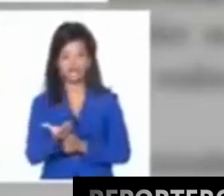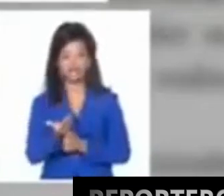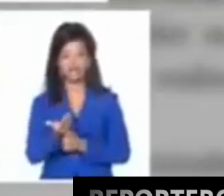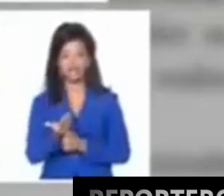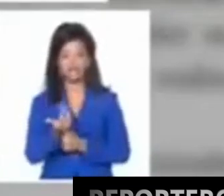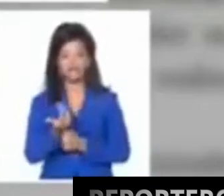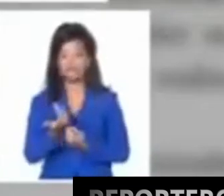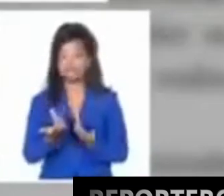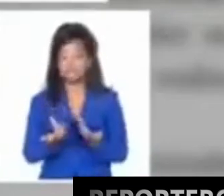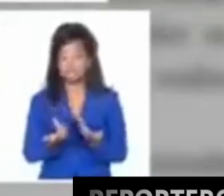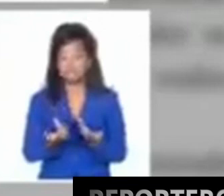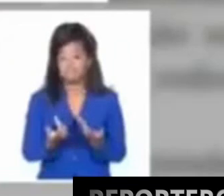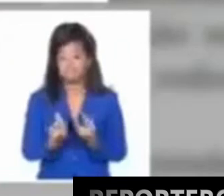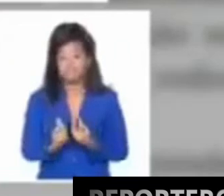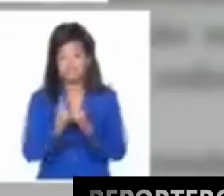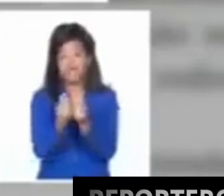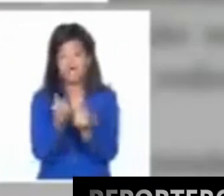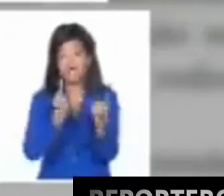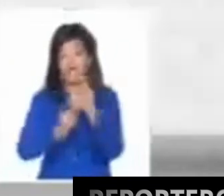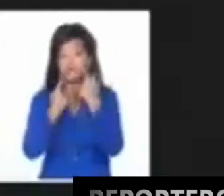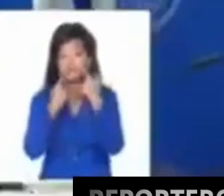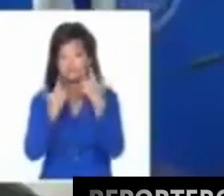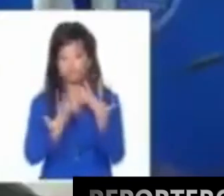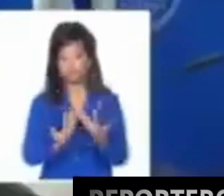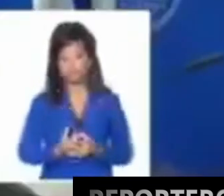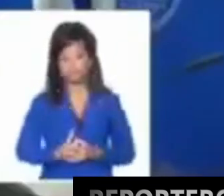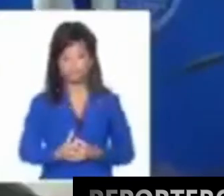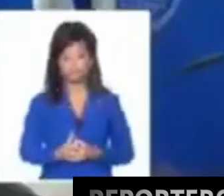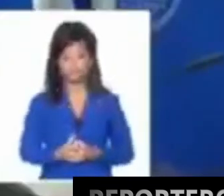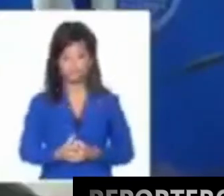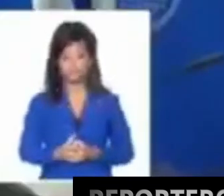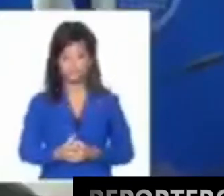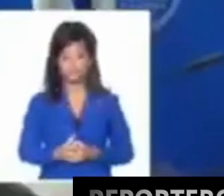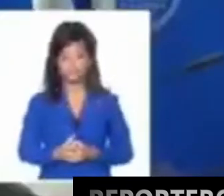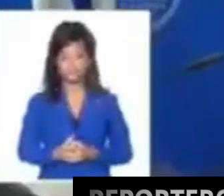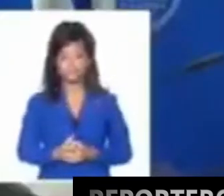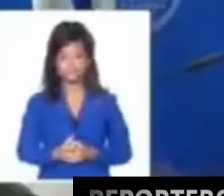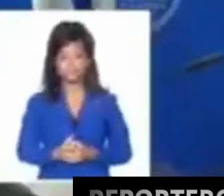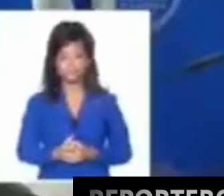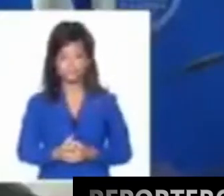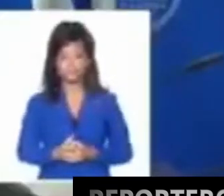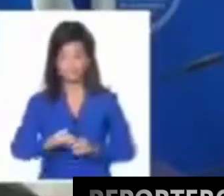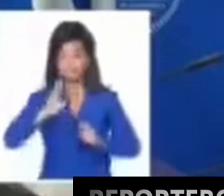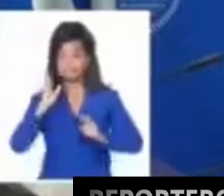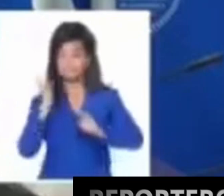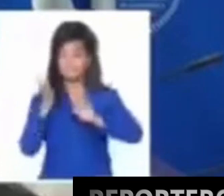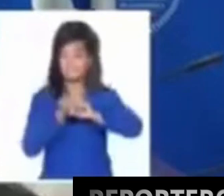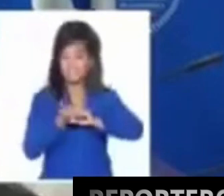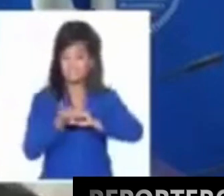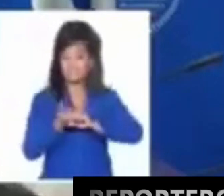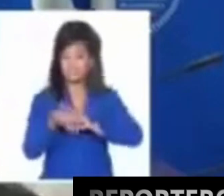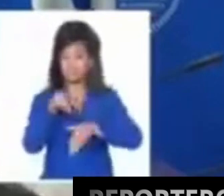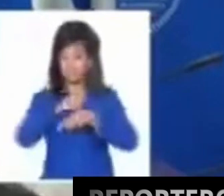de ventaja de índole personal y material. Las sanciones que están previstas en esta conducta